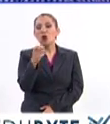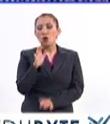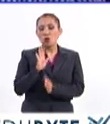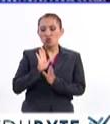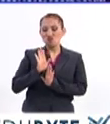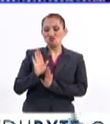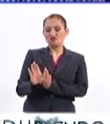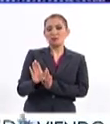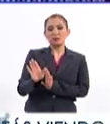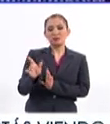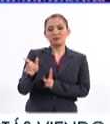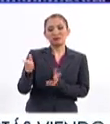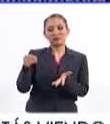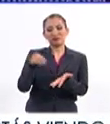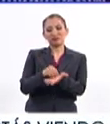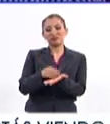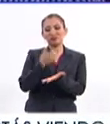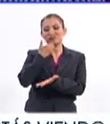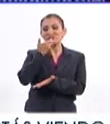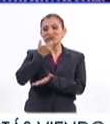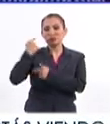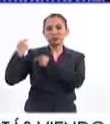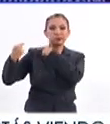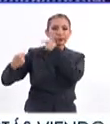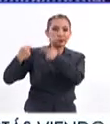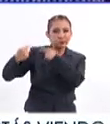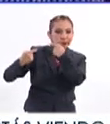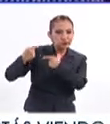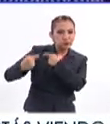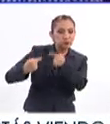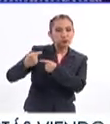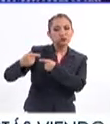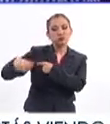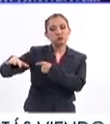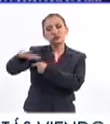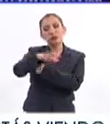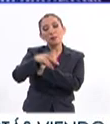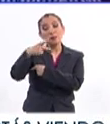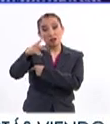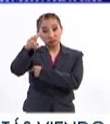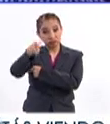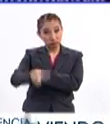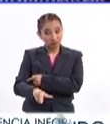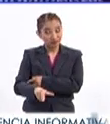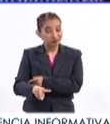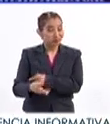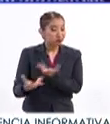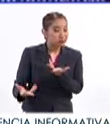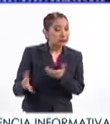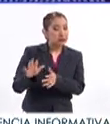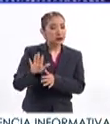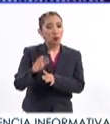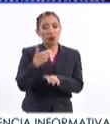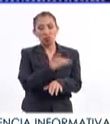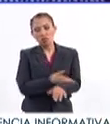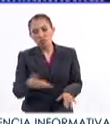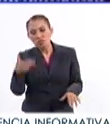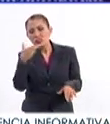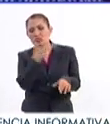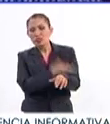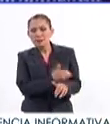queda en las tradiciones, digamos, de ellos, pero la realidad es que fue un